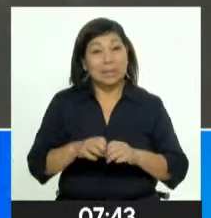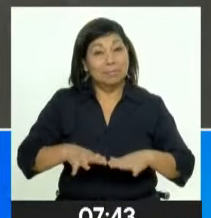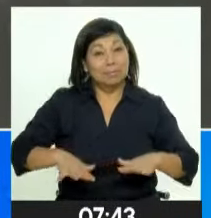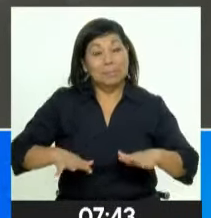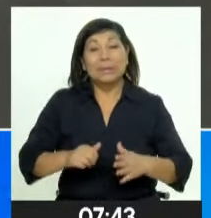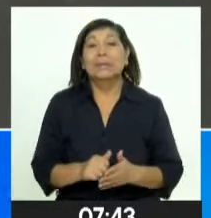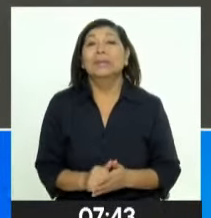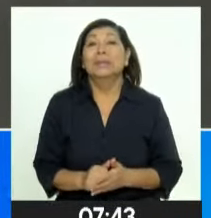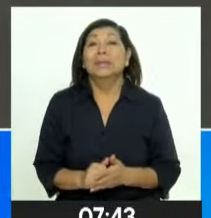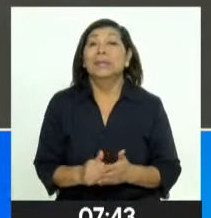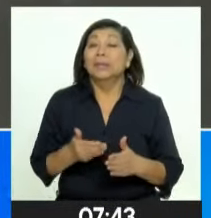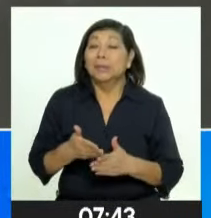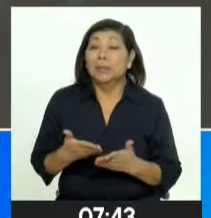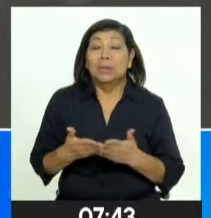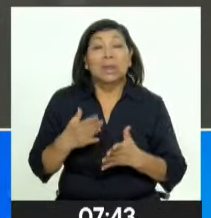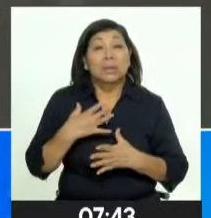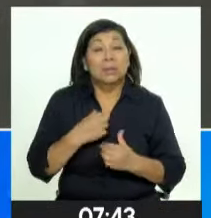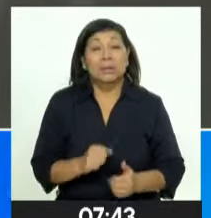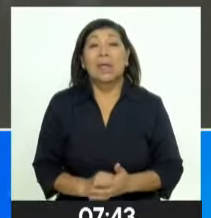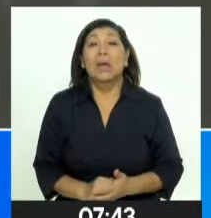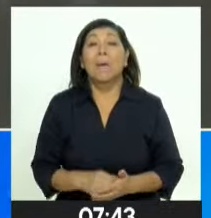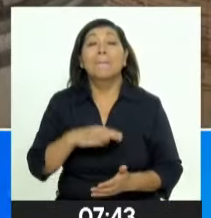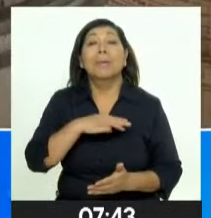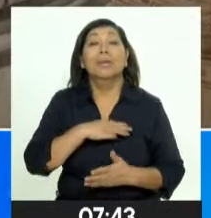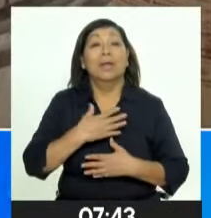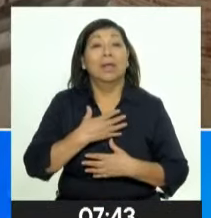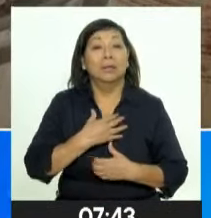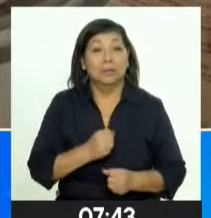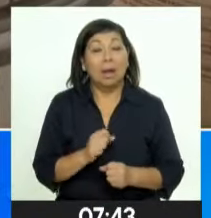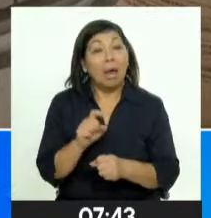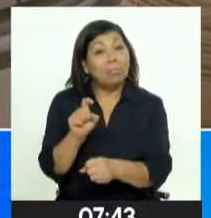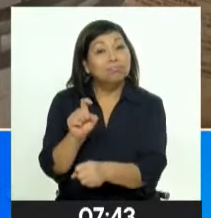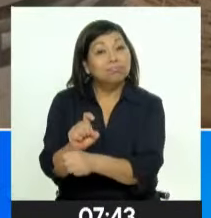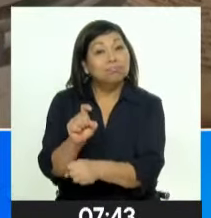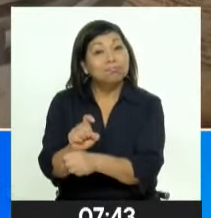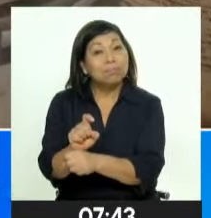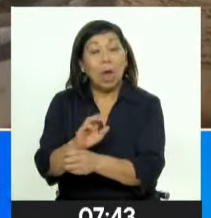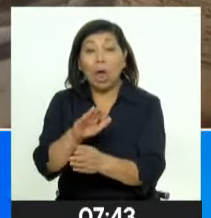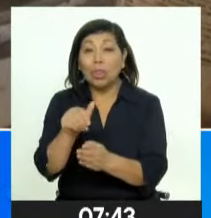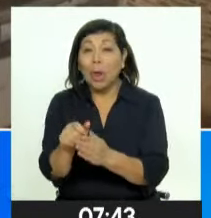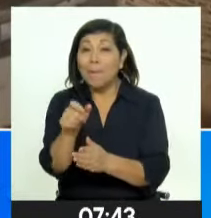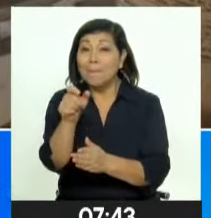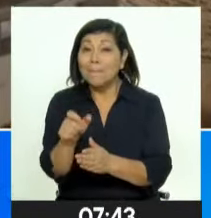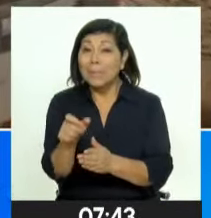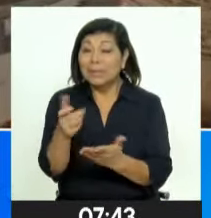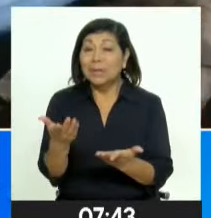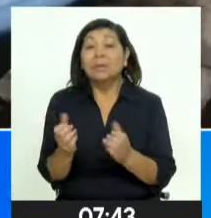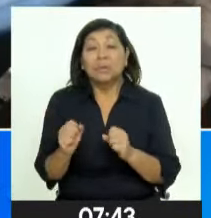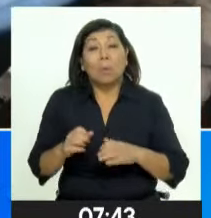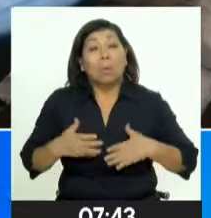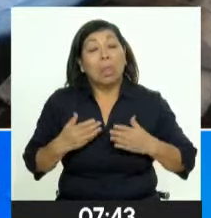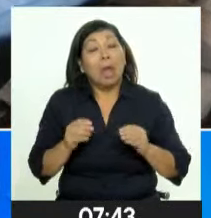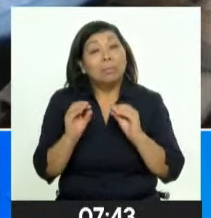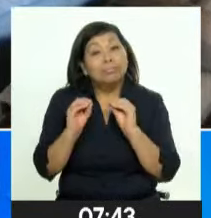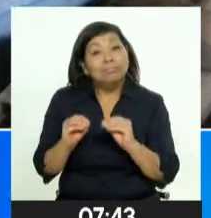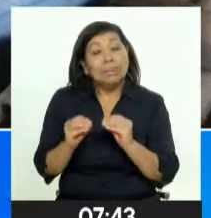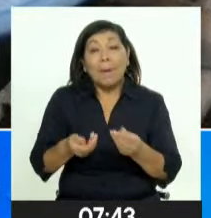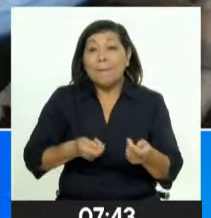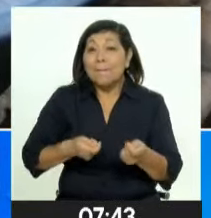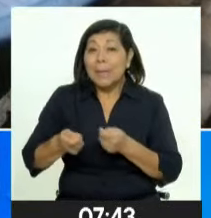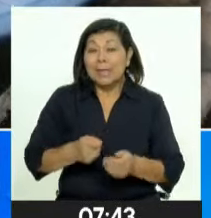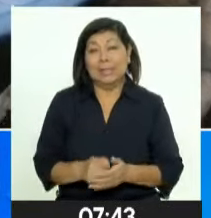Entonces, a través de la Escuela de Salud Pública del Ministerio de Salud se ha venido capacitando a todo el personal de salud para poder entrenarlos en el manejo